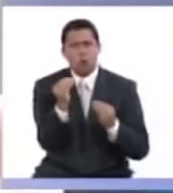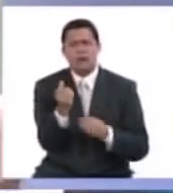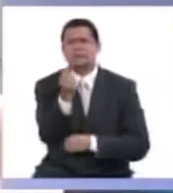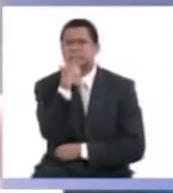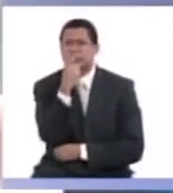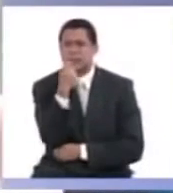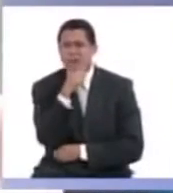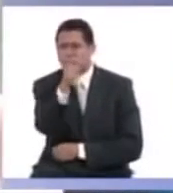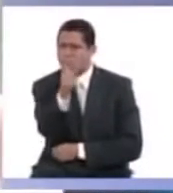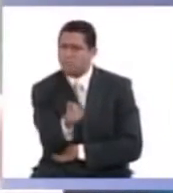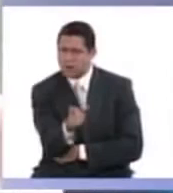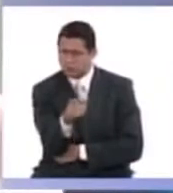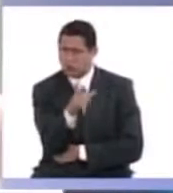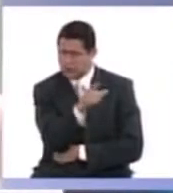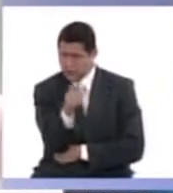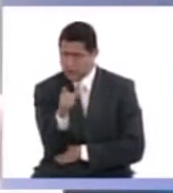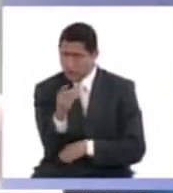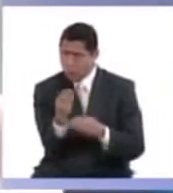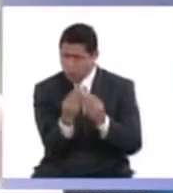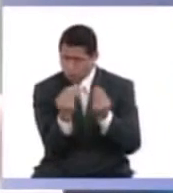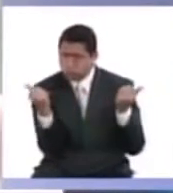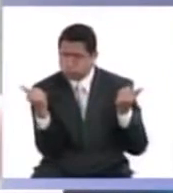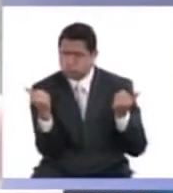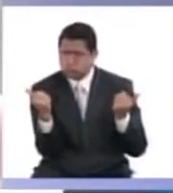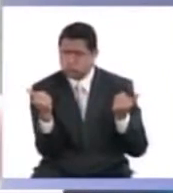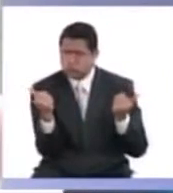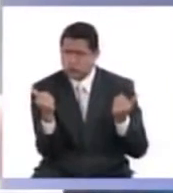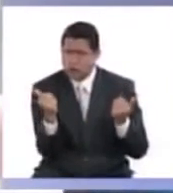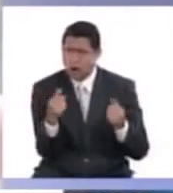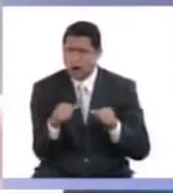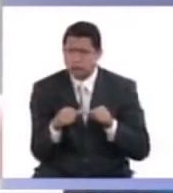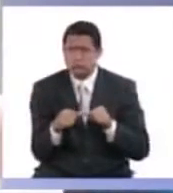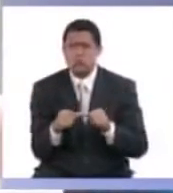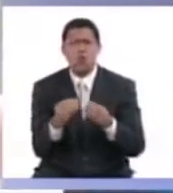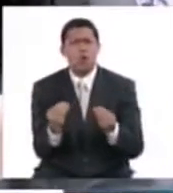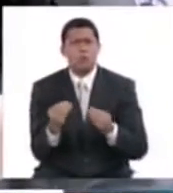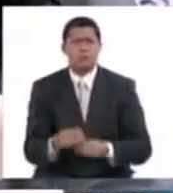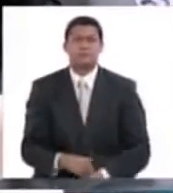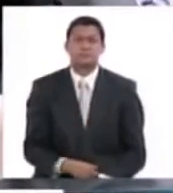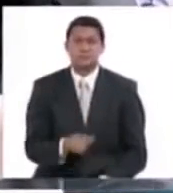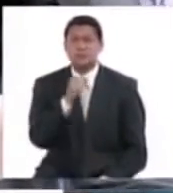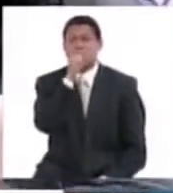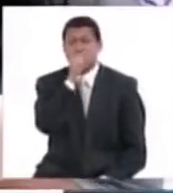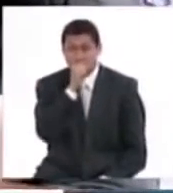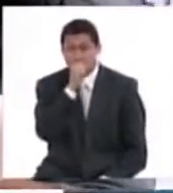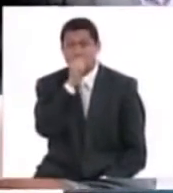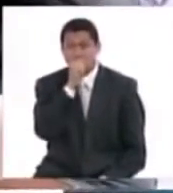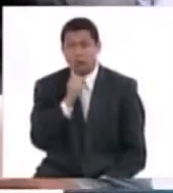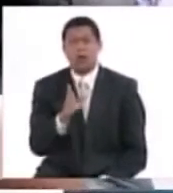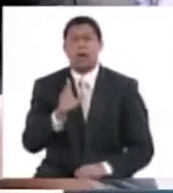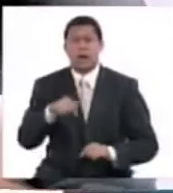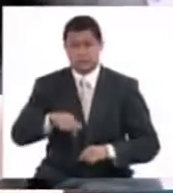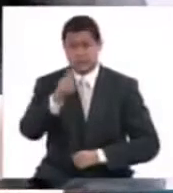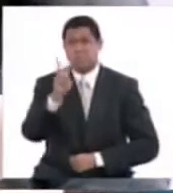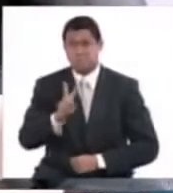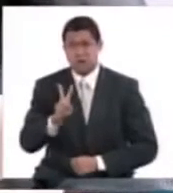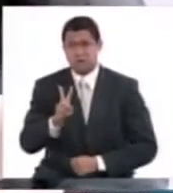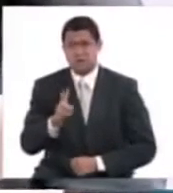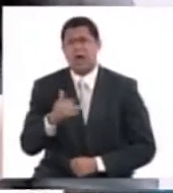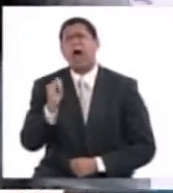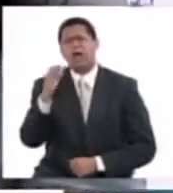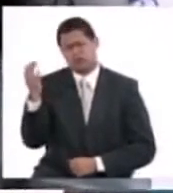de estas personas? ¿La tuberculosis es curable? ¿Se mantiene? ¿Cómo es? La tuberculosis en Venezuela siempre ha